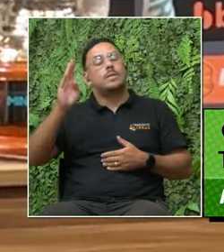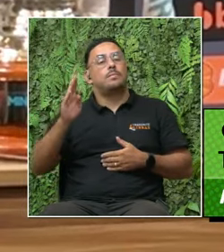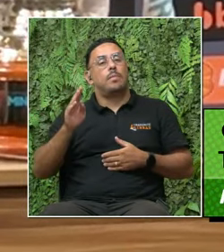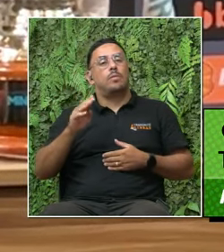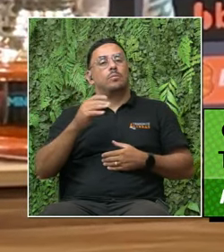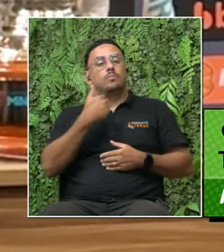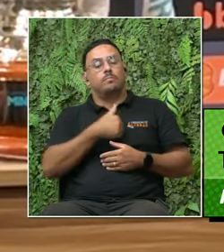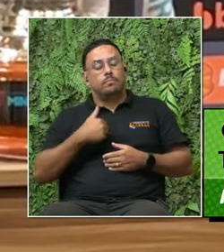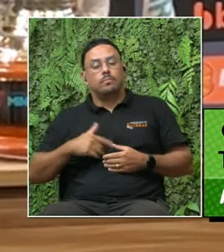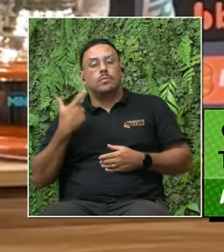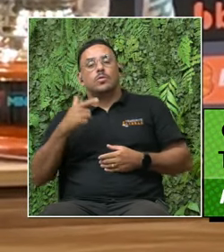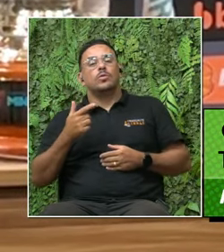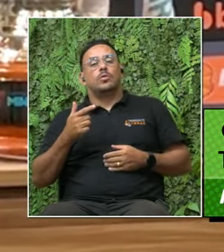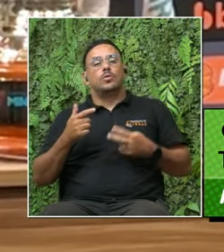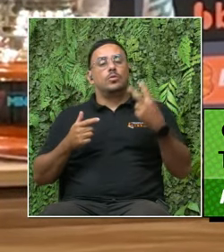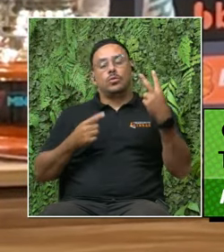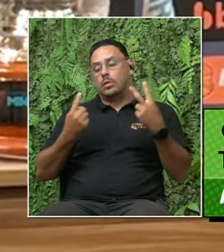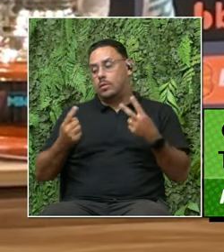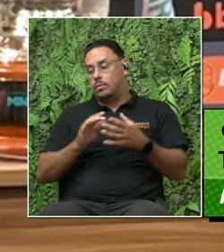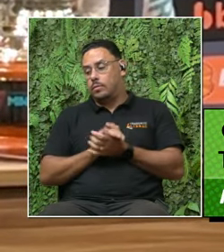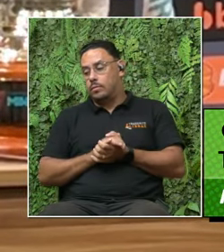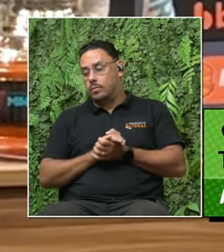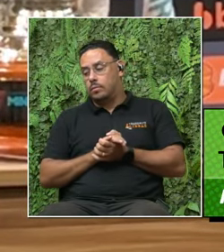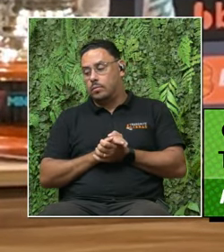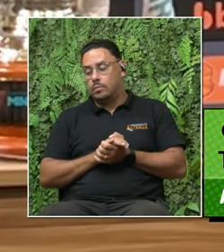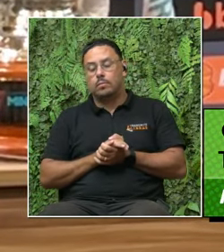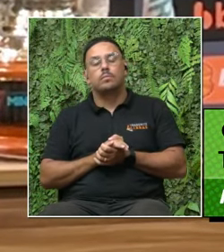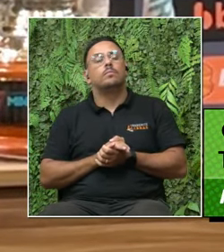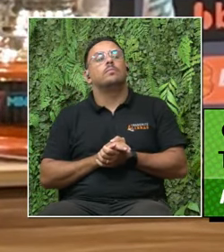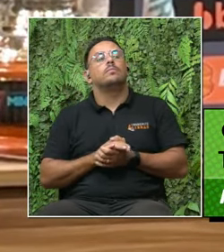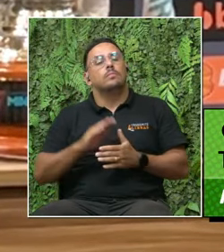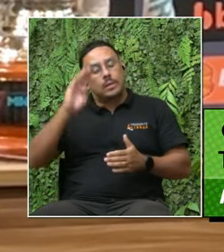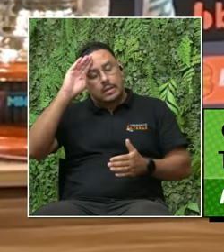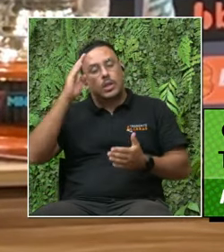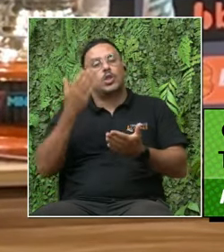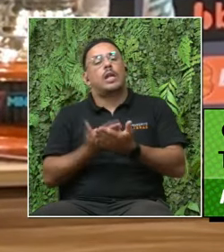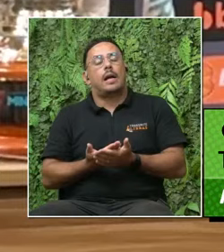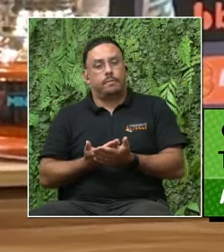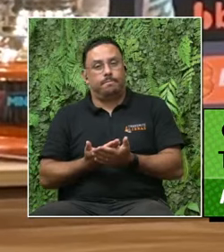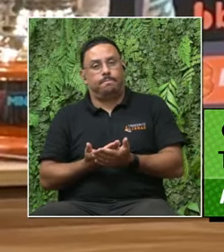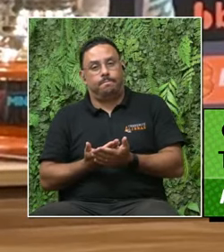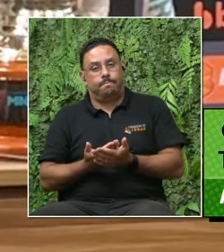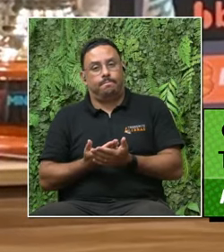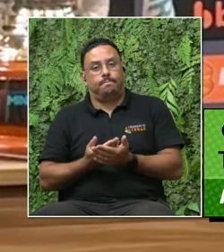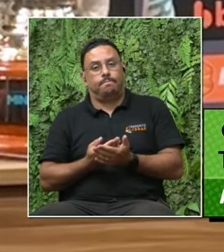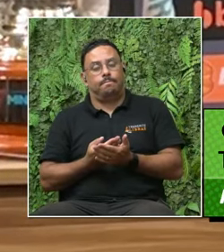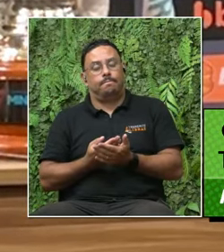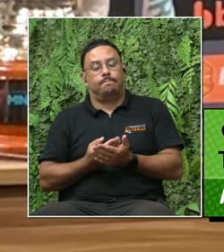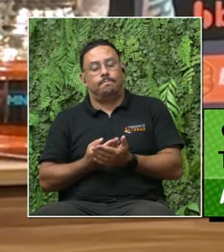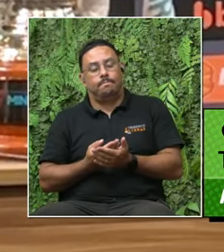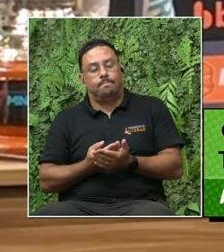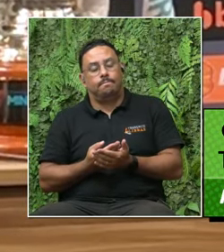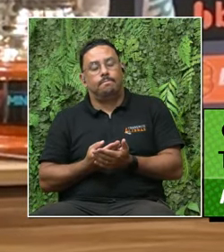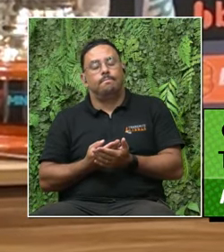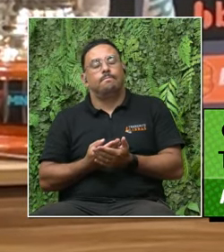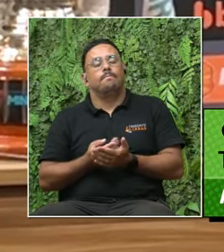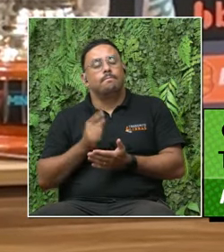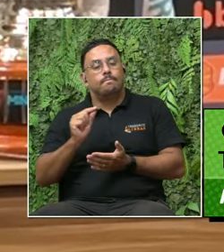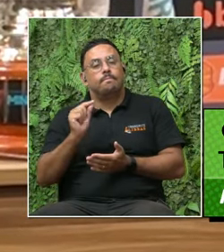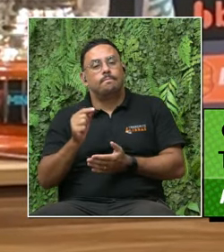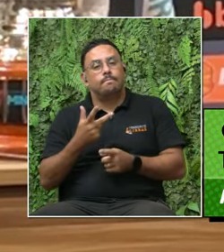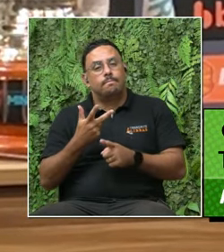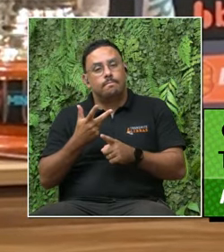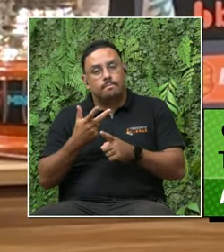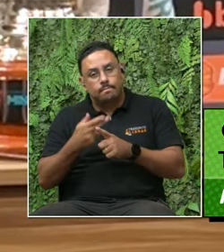Atlético conseguir essa virada crer crer que que la